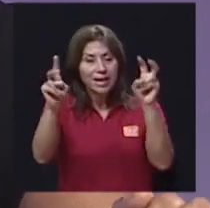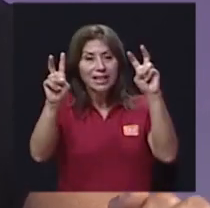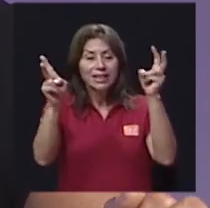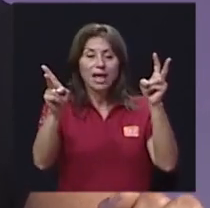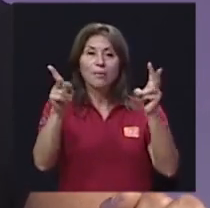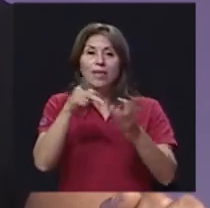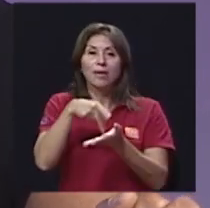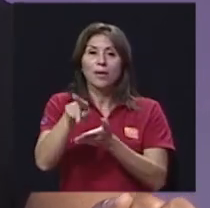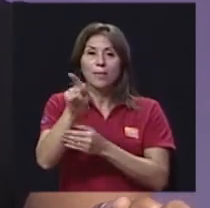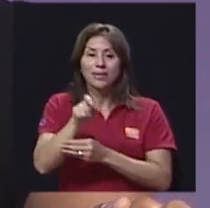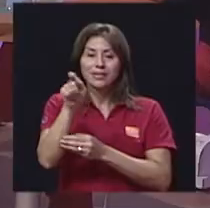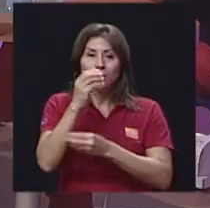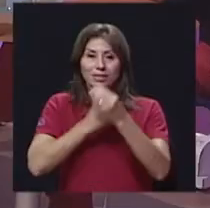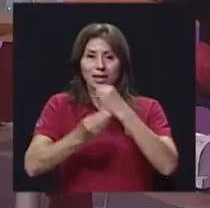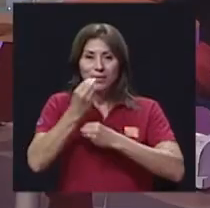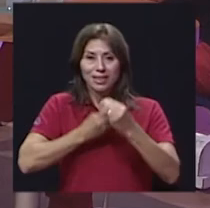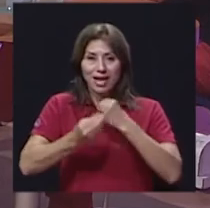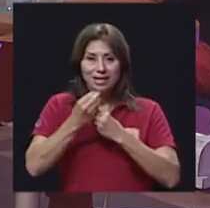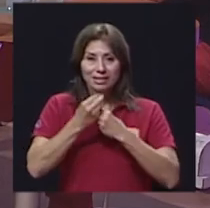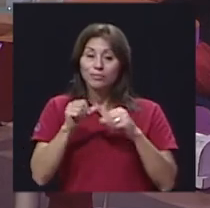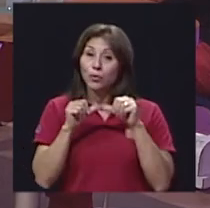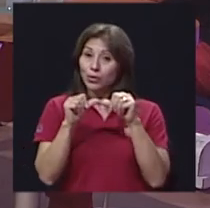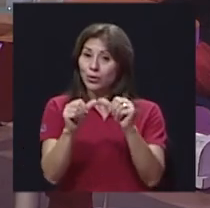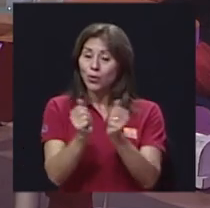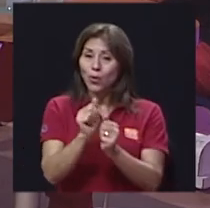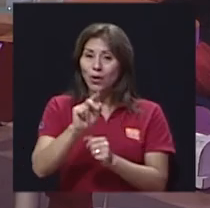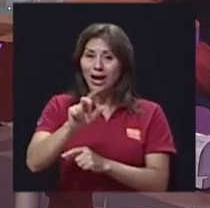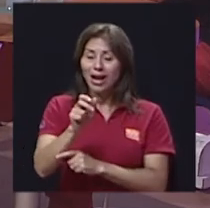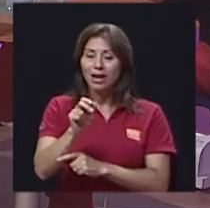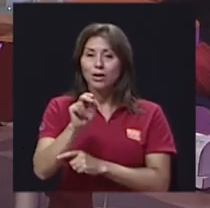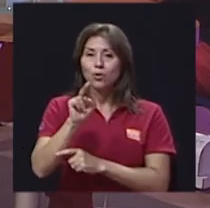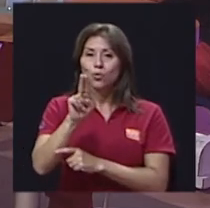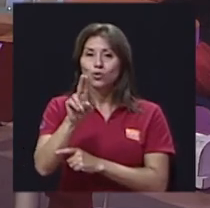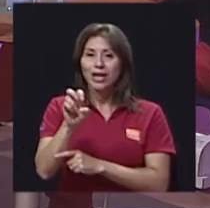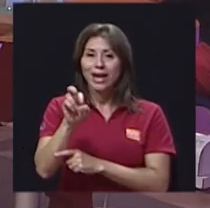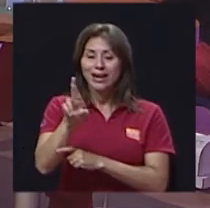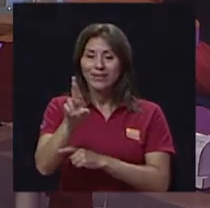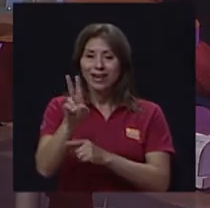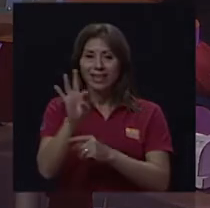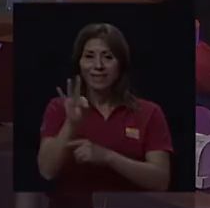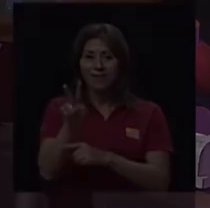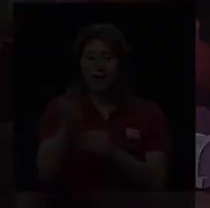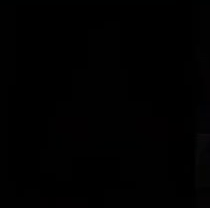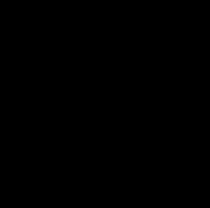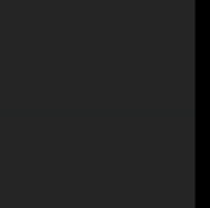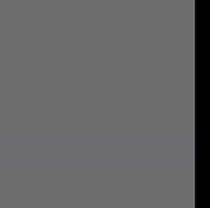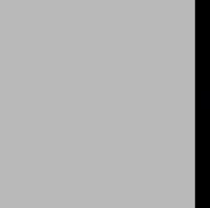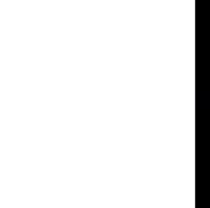pensiones alimentarias. Quédese con Canal UCR TV Consentido.